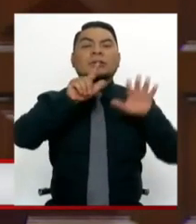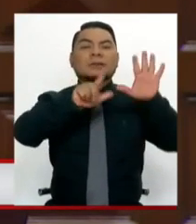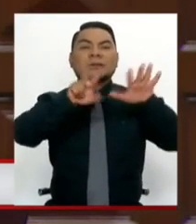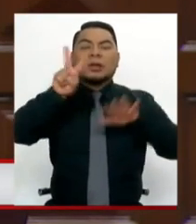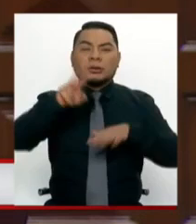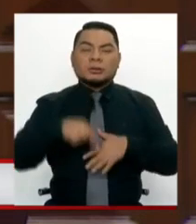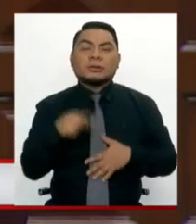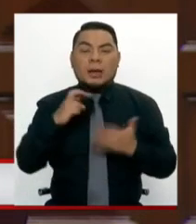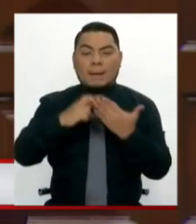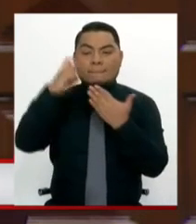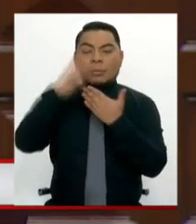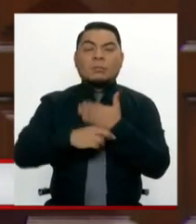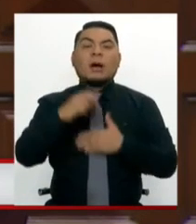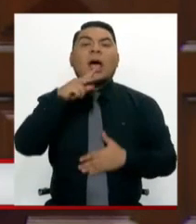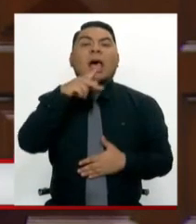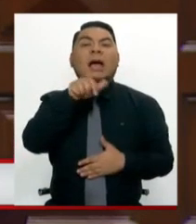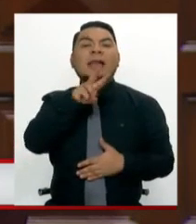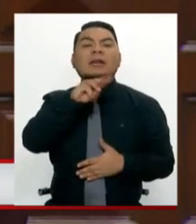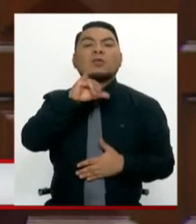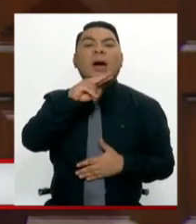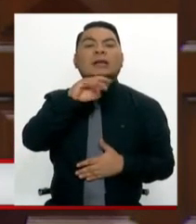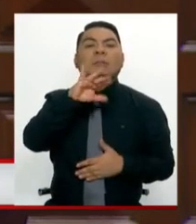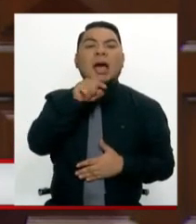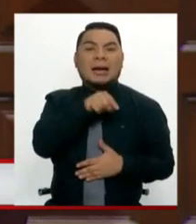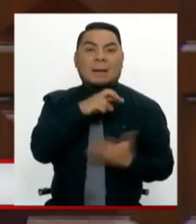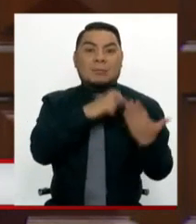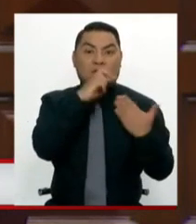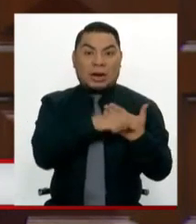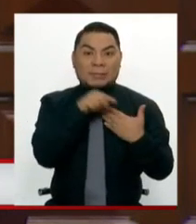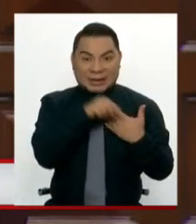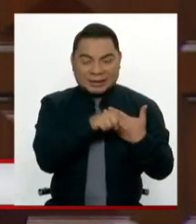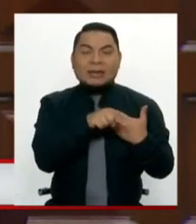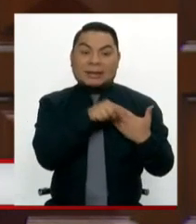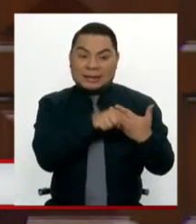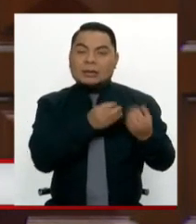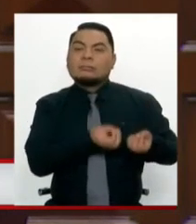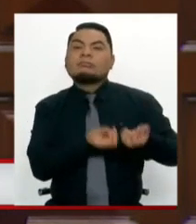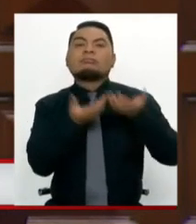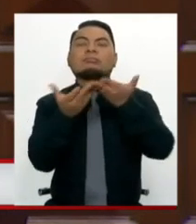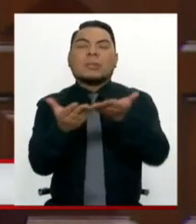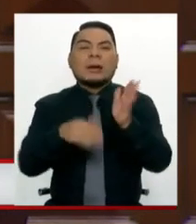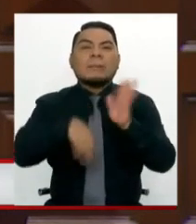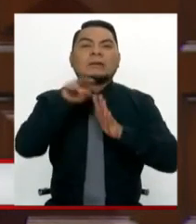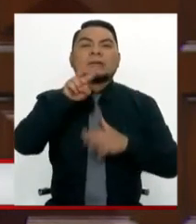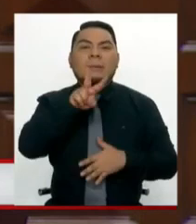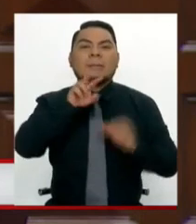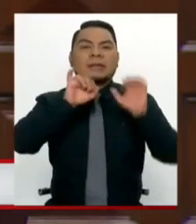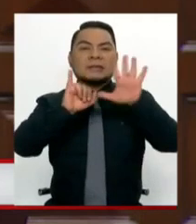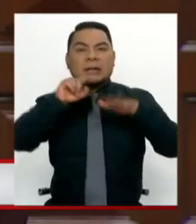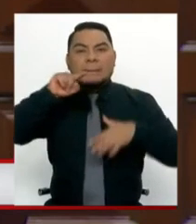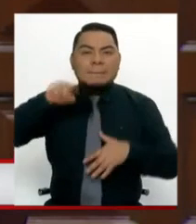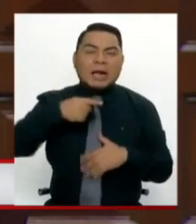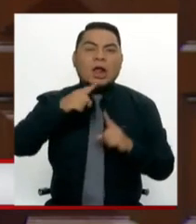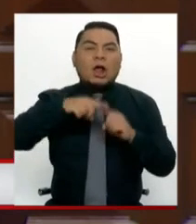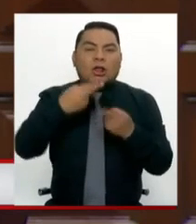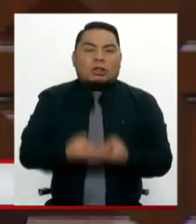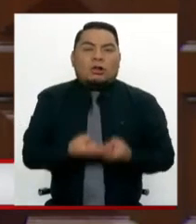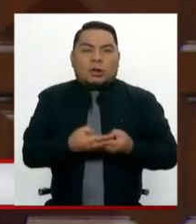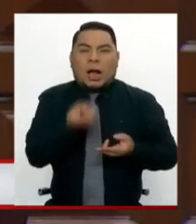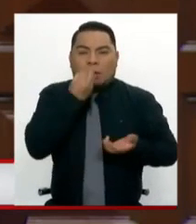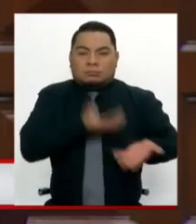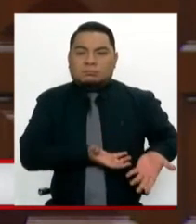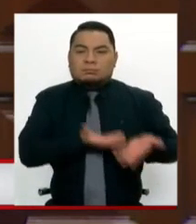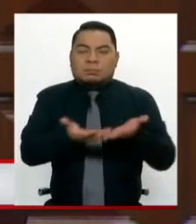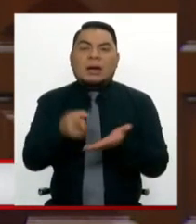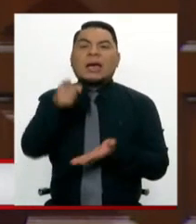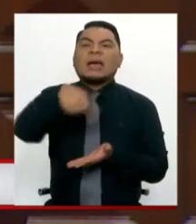1472 del programa Caliwarma, este programa entregó más de 26.000 toneladas de alimentos